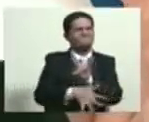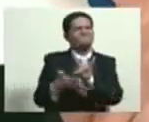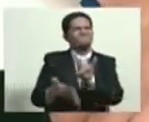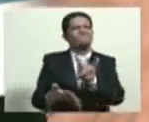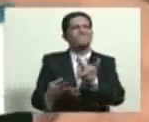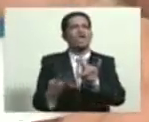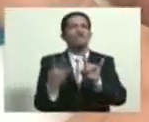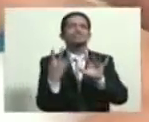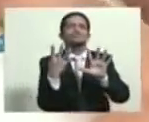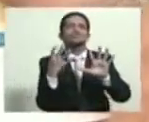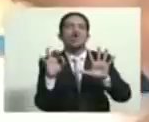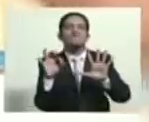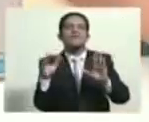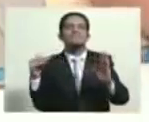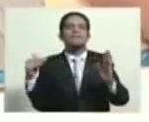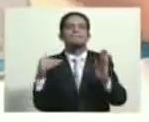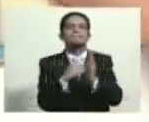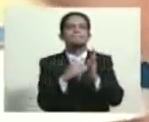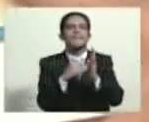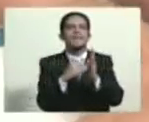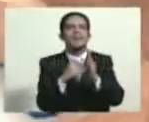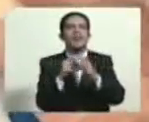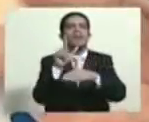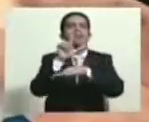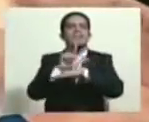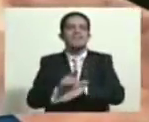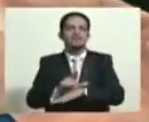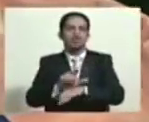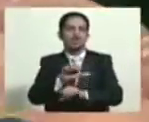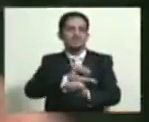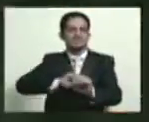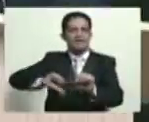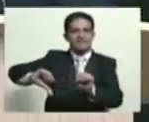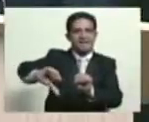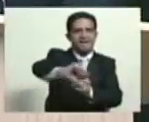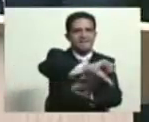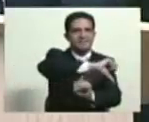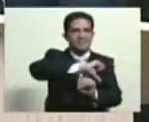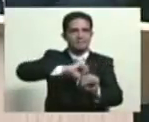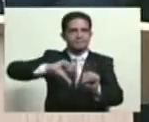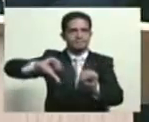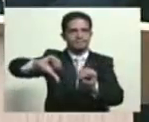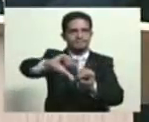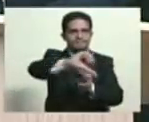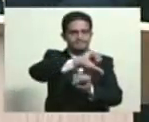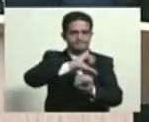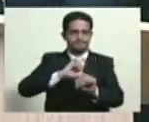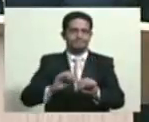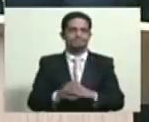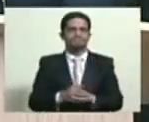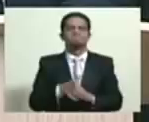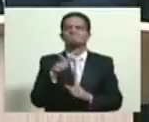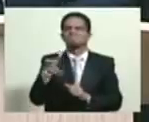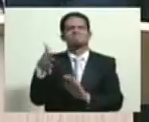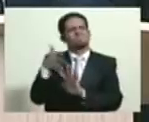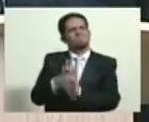90.000 litros de aceite. ¿Qué